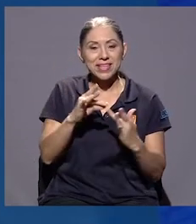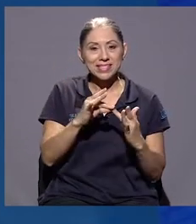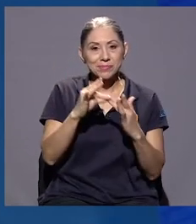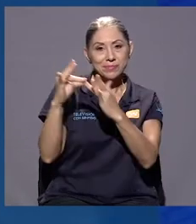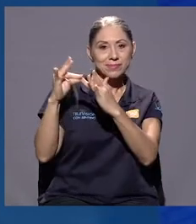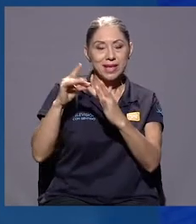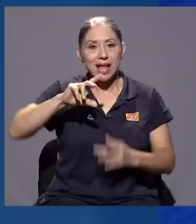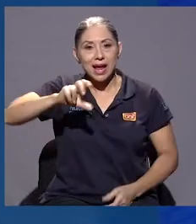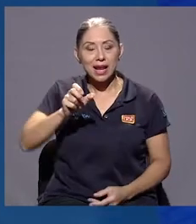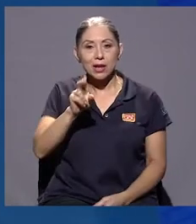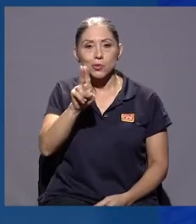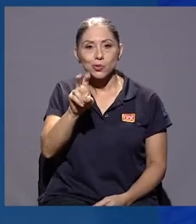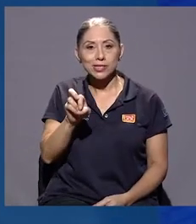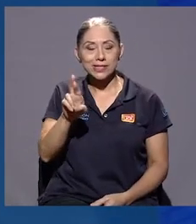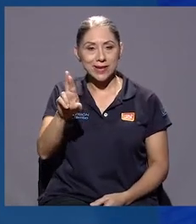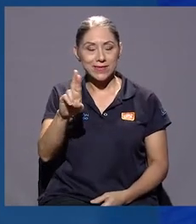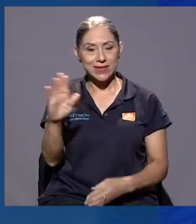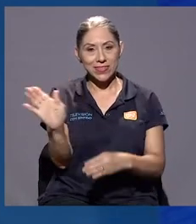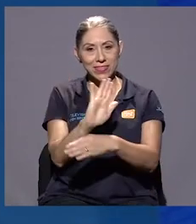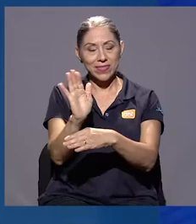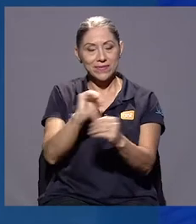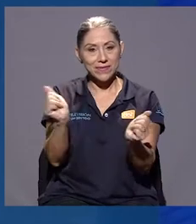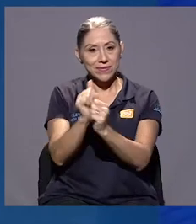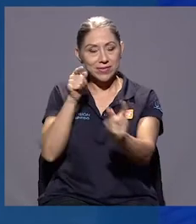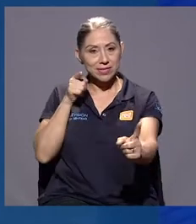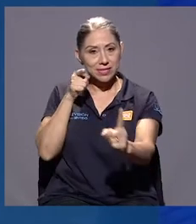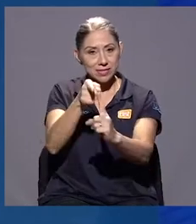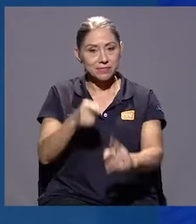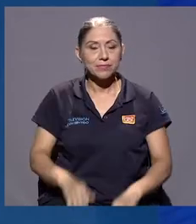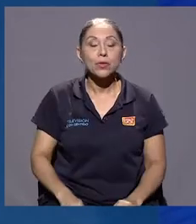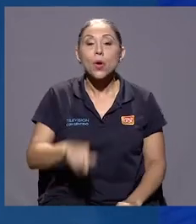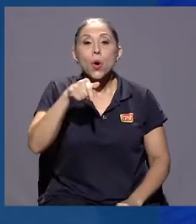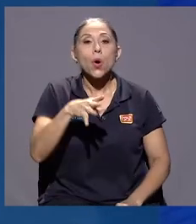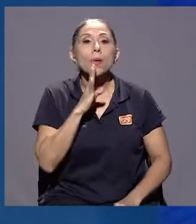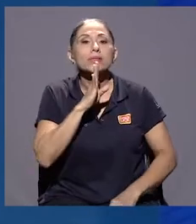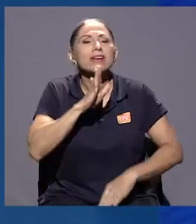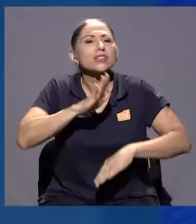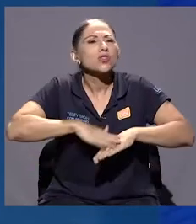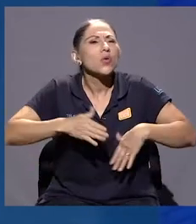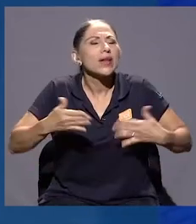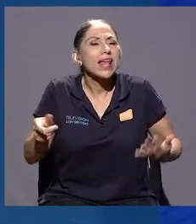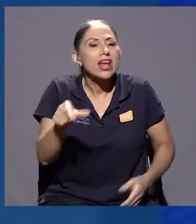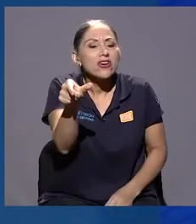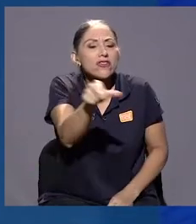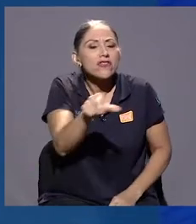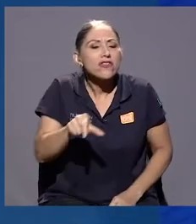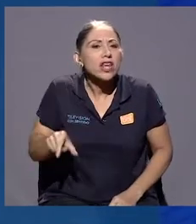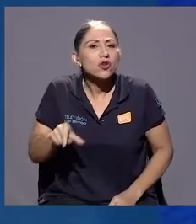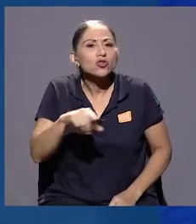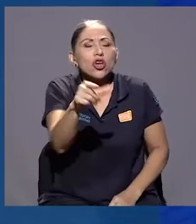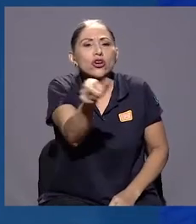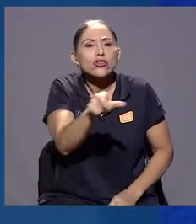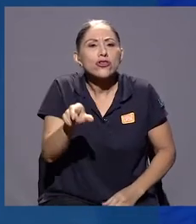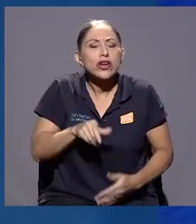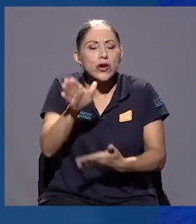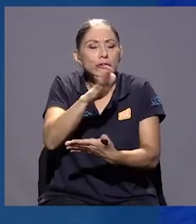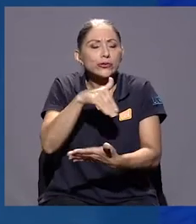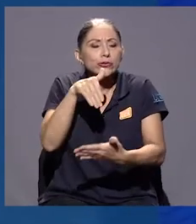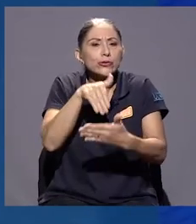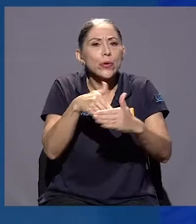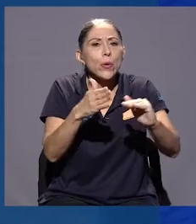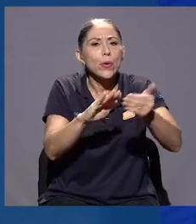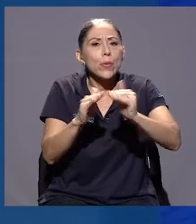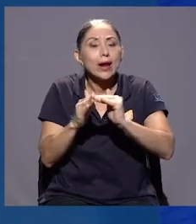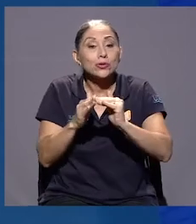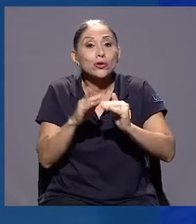donde hacemos televisión con sentido hoy vamos a hablar de los ríos río urbano una iniciativa ciudadana liderada por